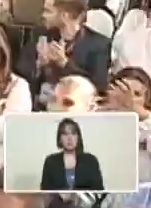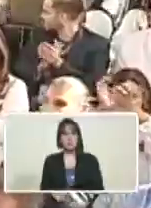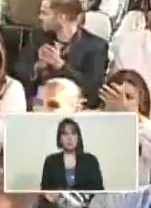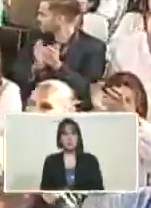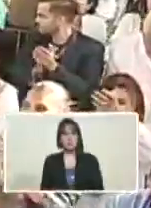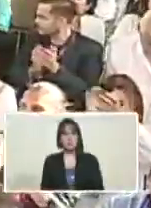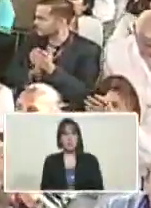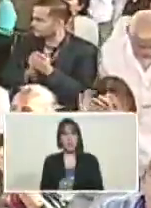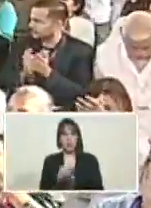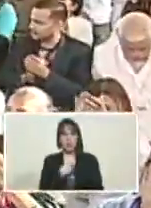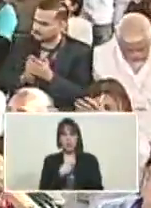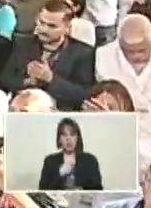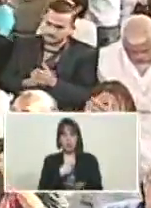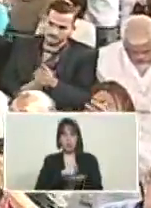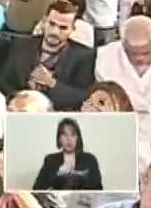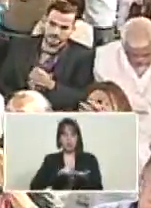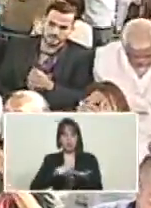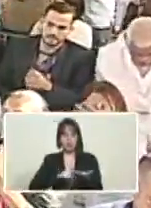Yo anoté varias de ellas.